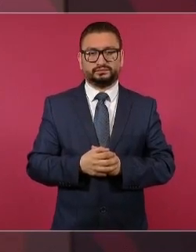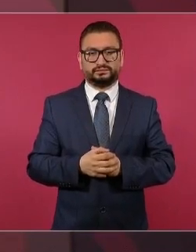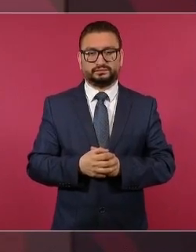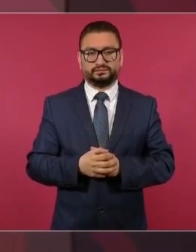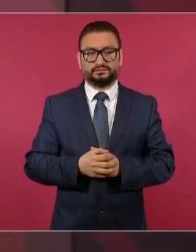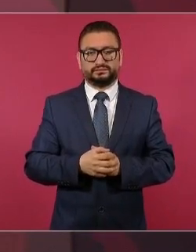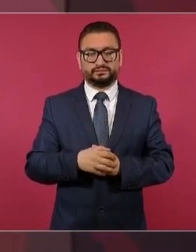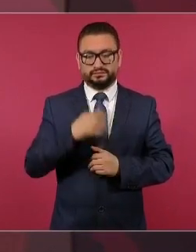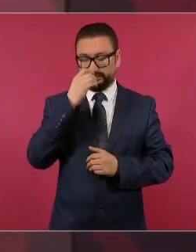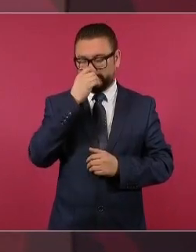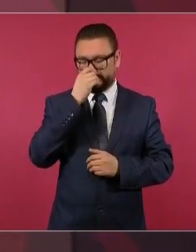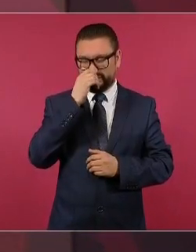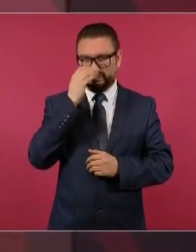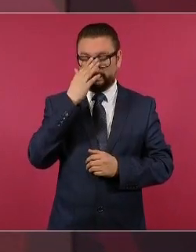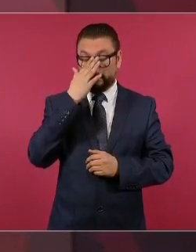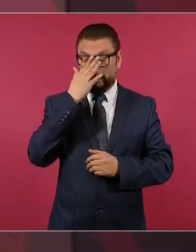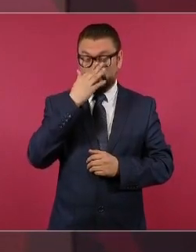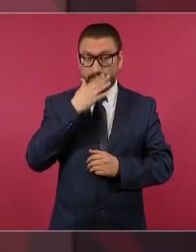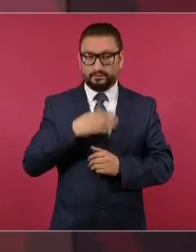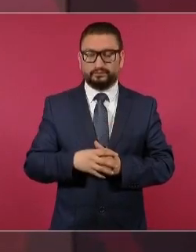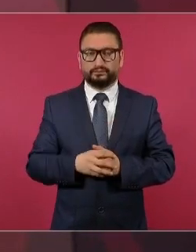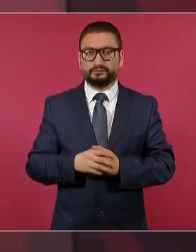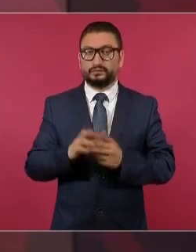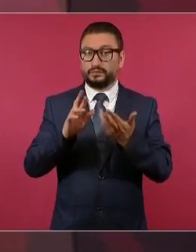La revolución social creo que